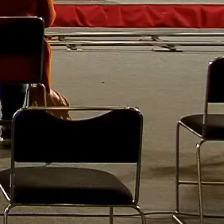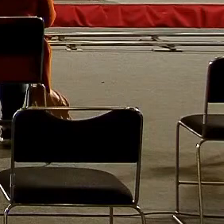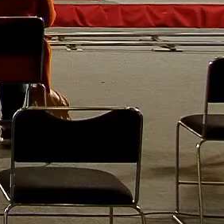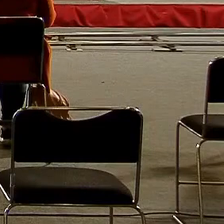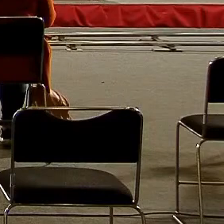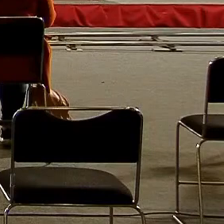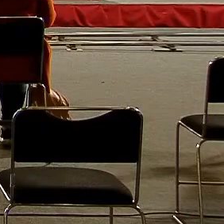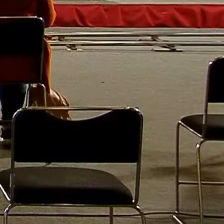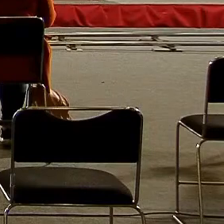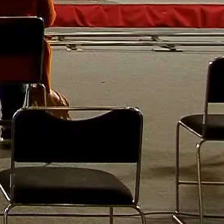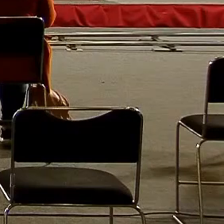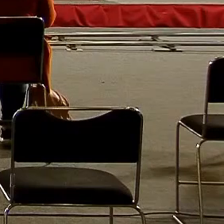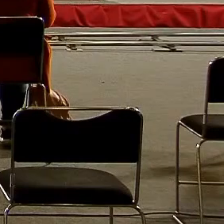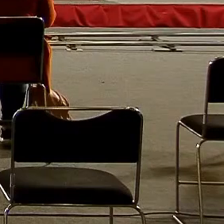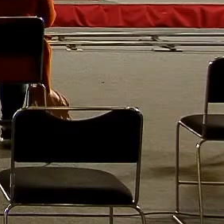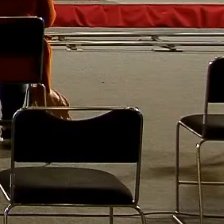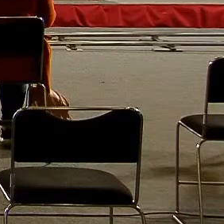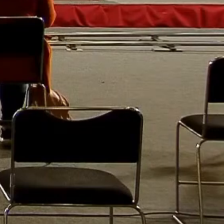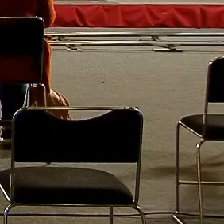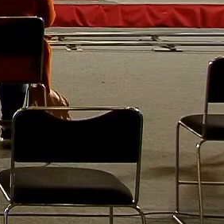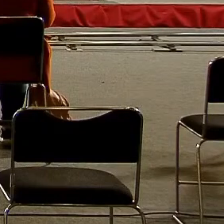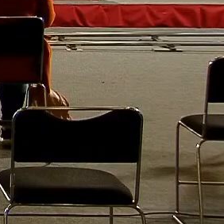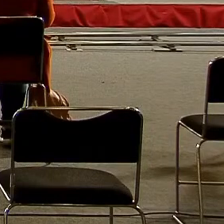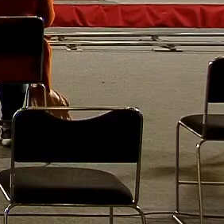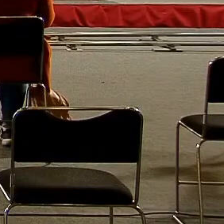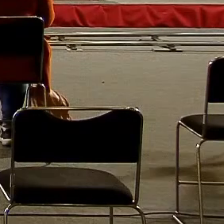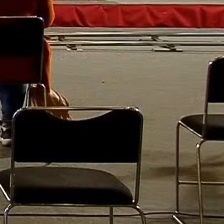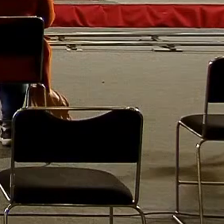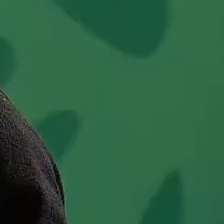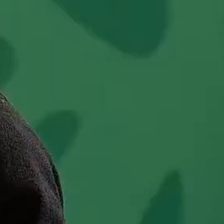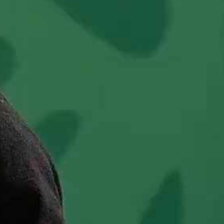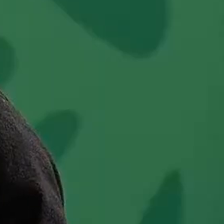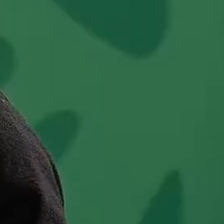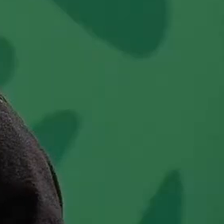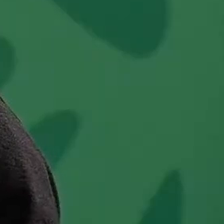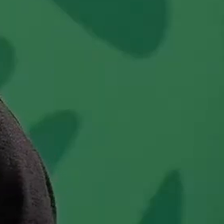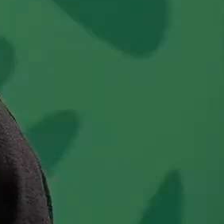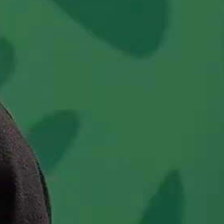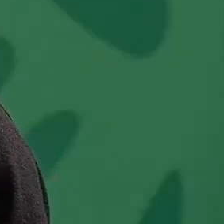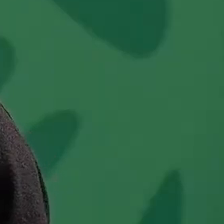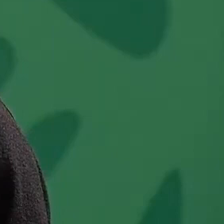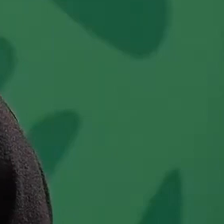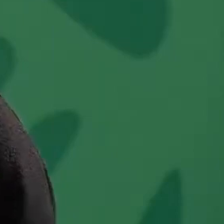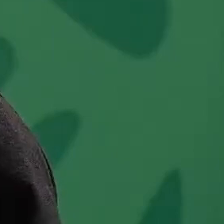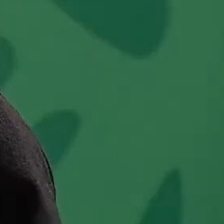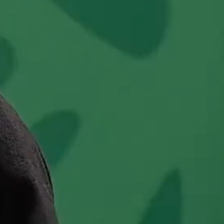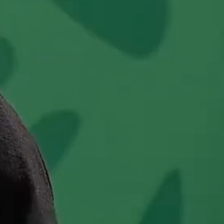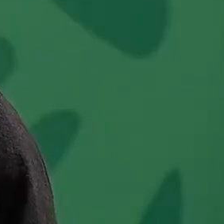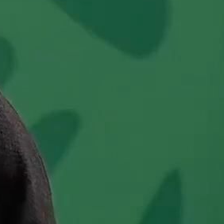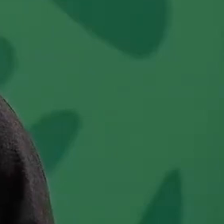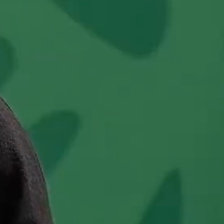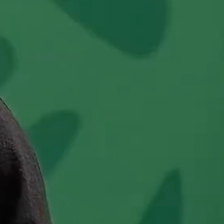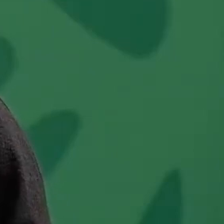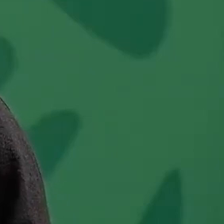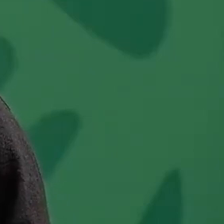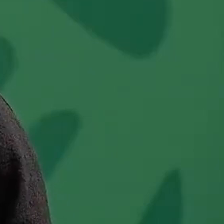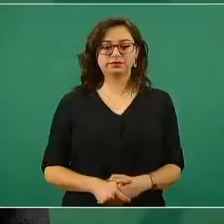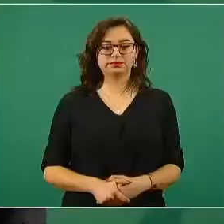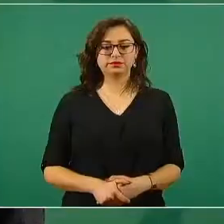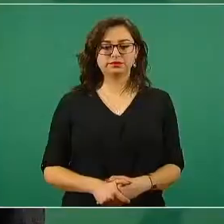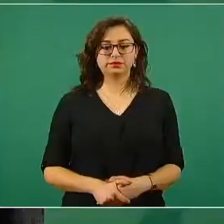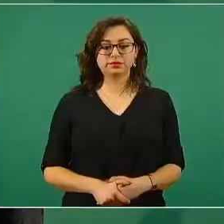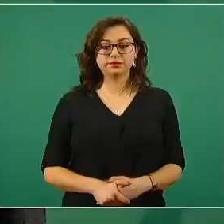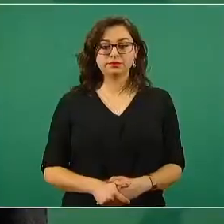sintonizando esta conferencia en relación a la situación de COVID-19 en México. Como ustedes saben, todos los días